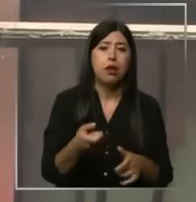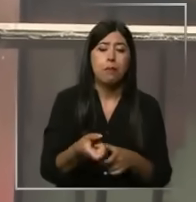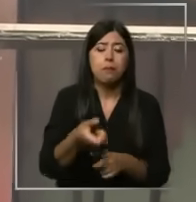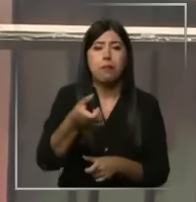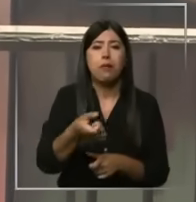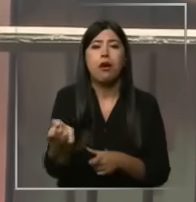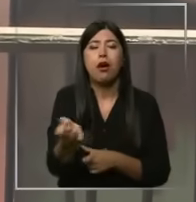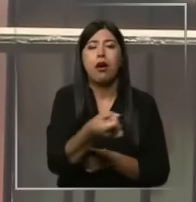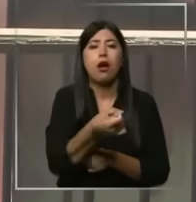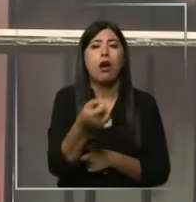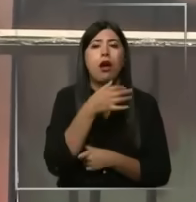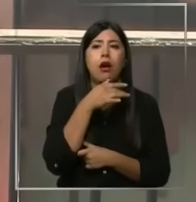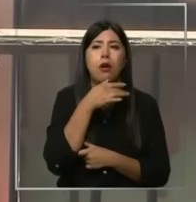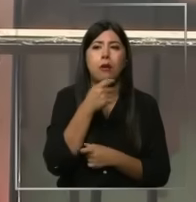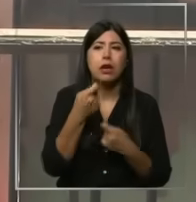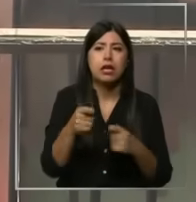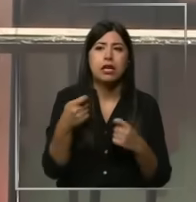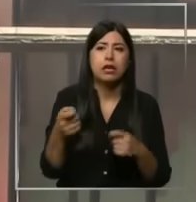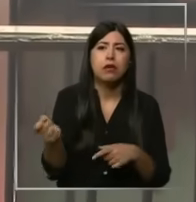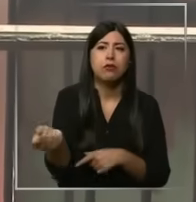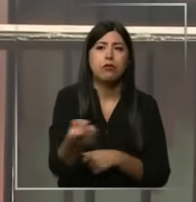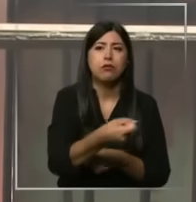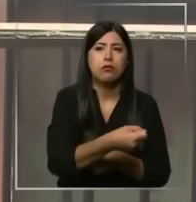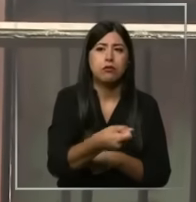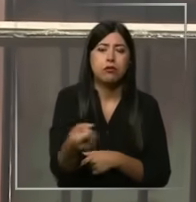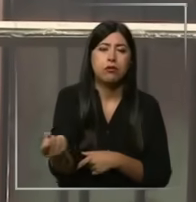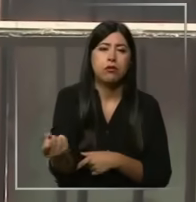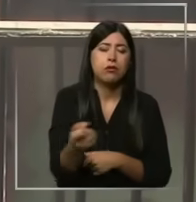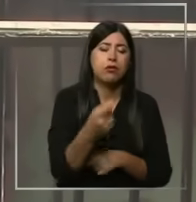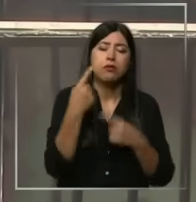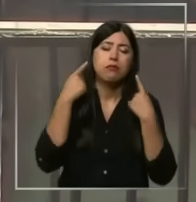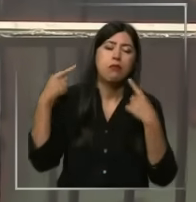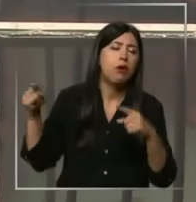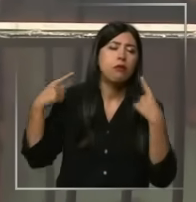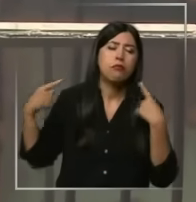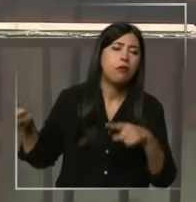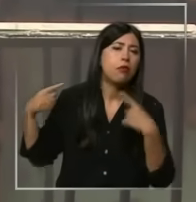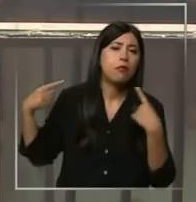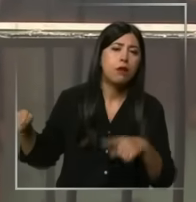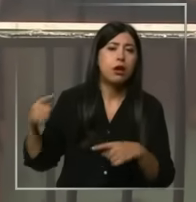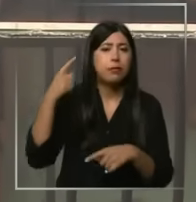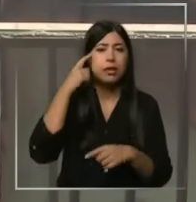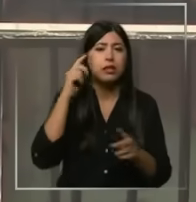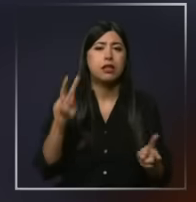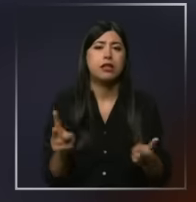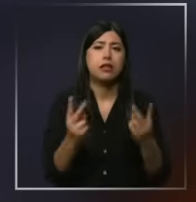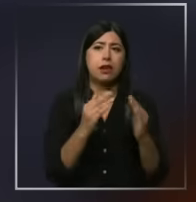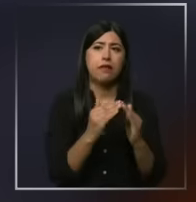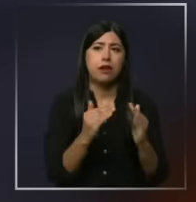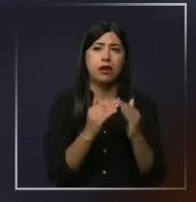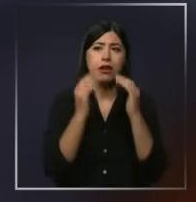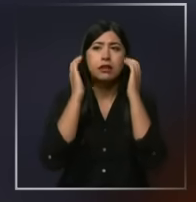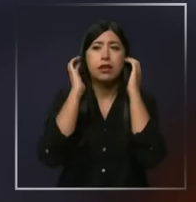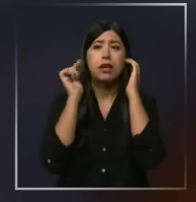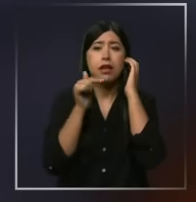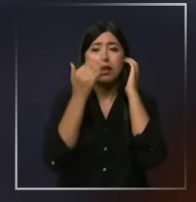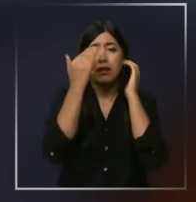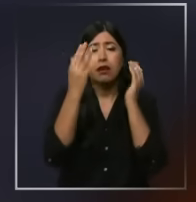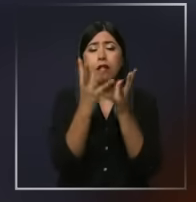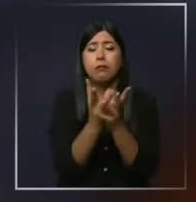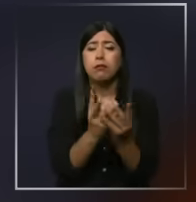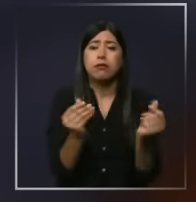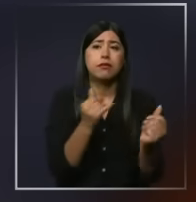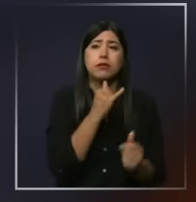a tratar de mojar y no hizo caso, estaba solamente pensando en salvar la casa. Desde ese día que no se